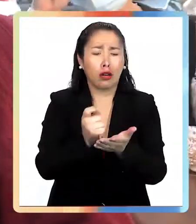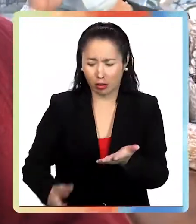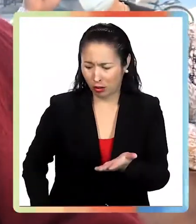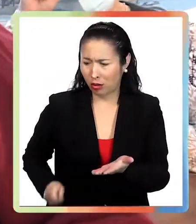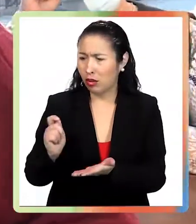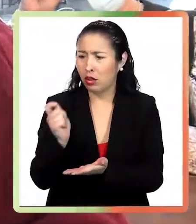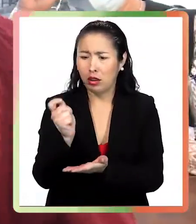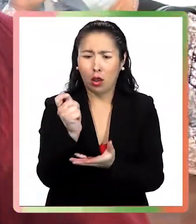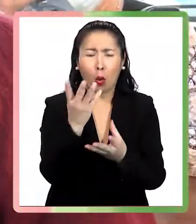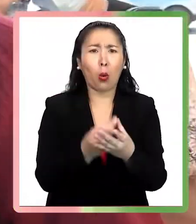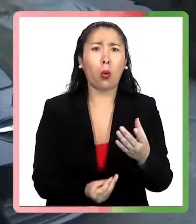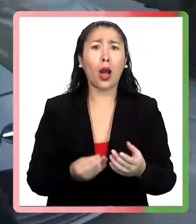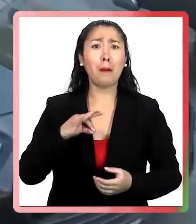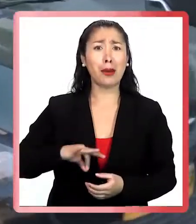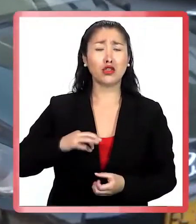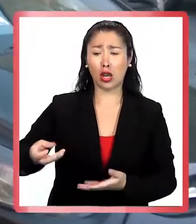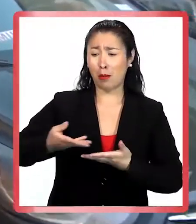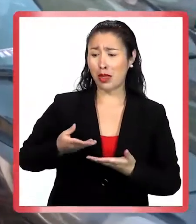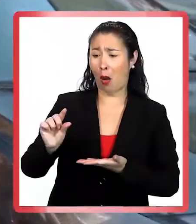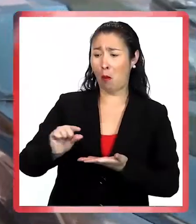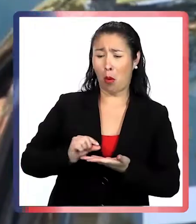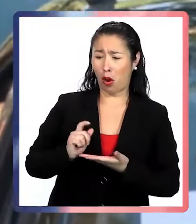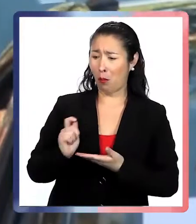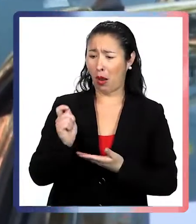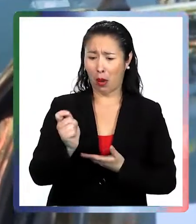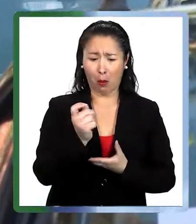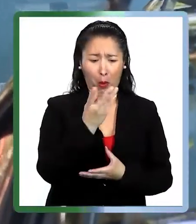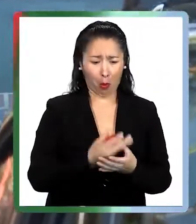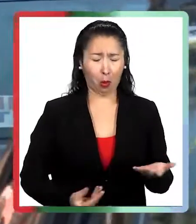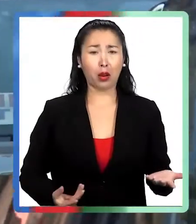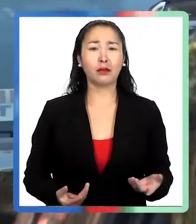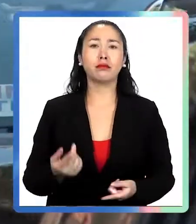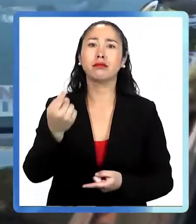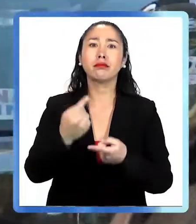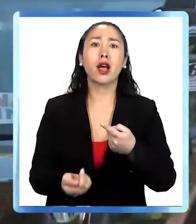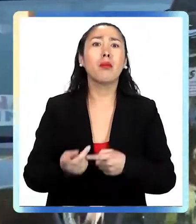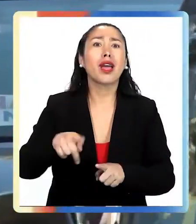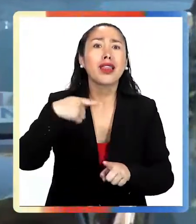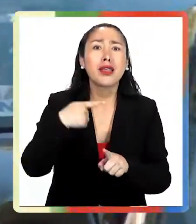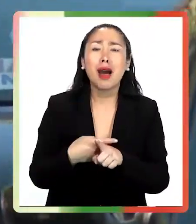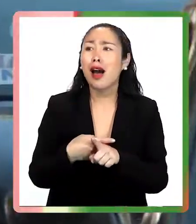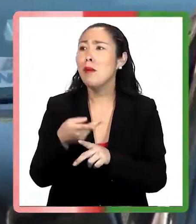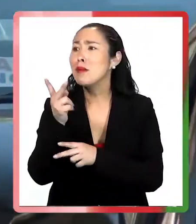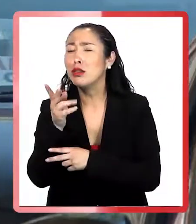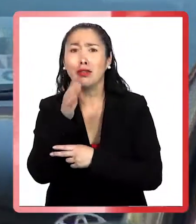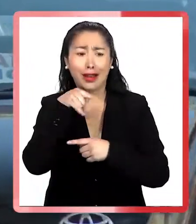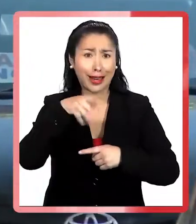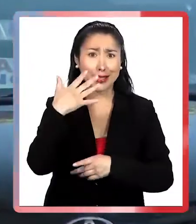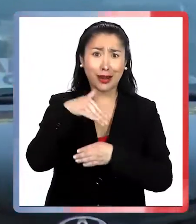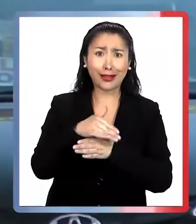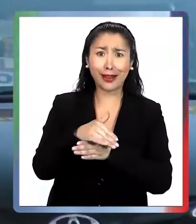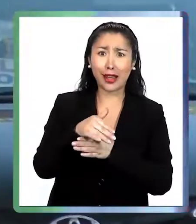con la jubilación tan baja. Un disparate lo encuentro, porque además que no tenemos ni siquiera locomoción. Aquí a las 5 de la tarde ya no hay